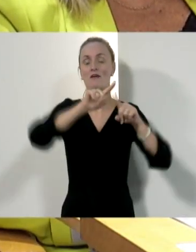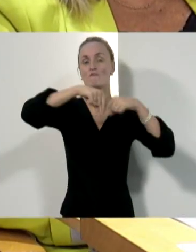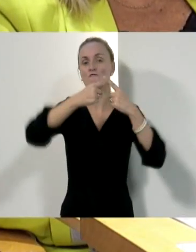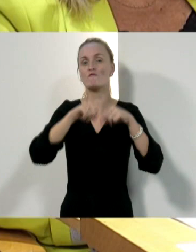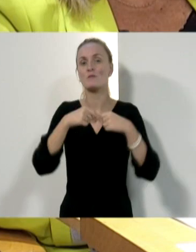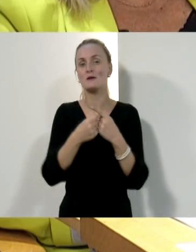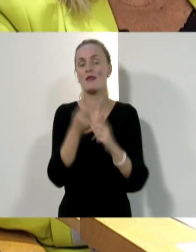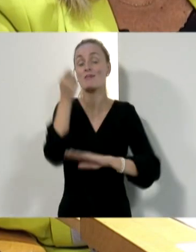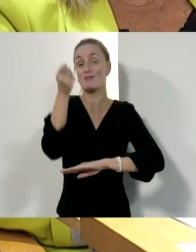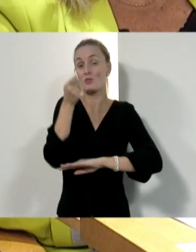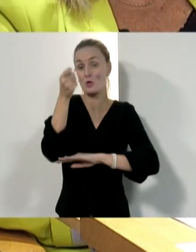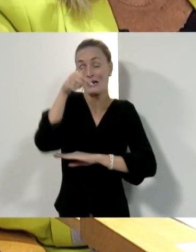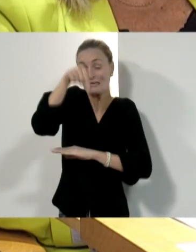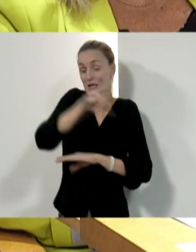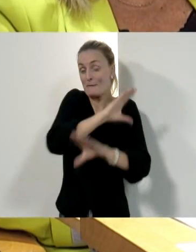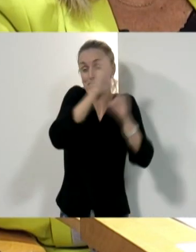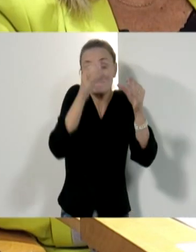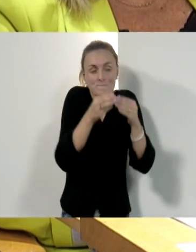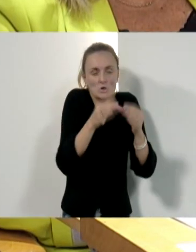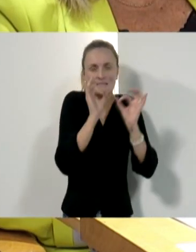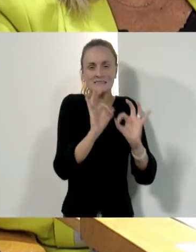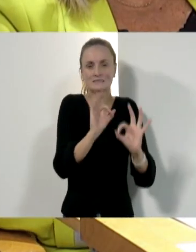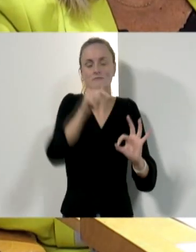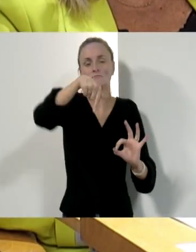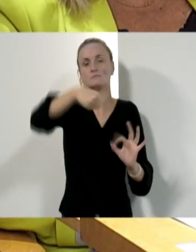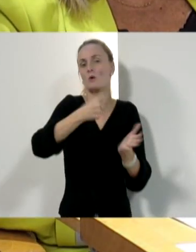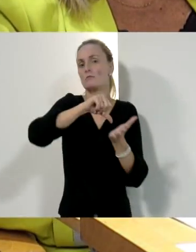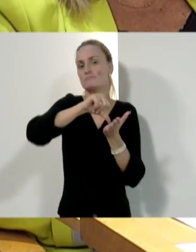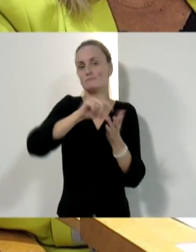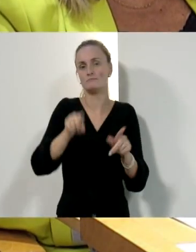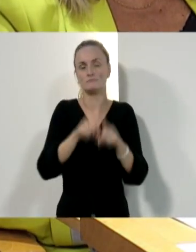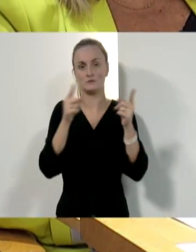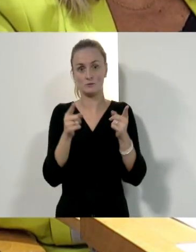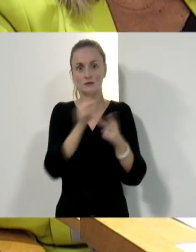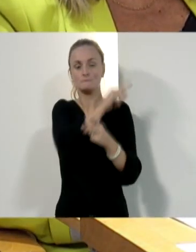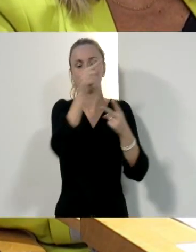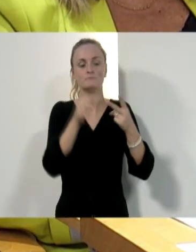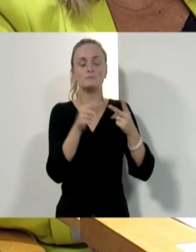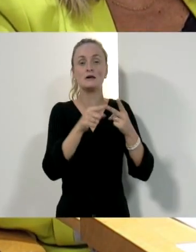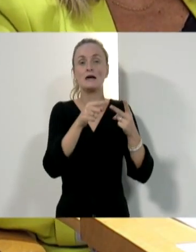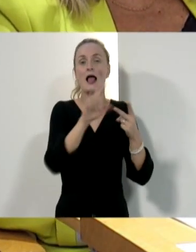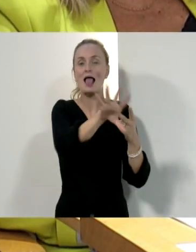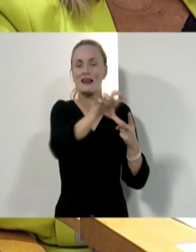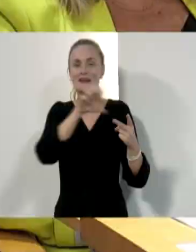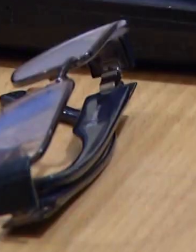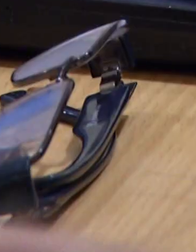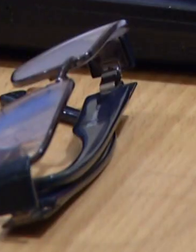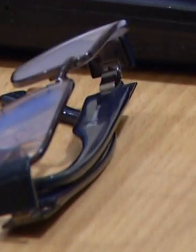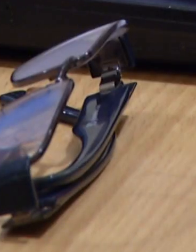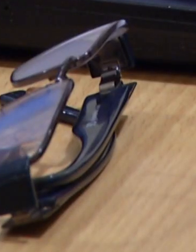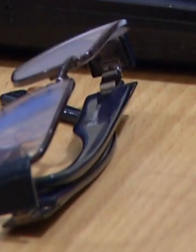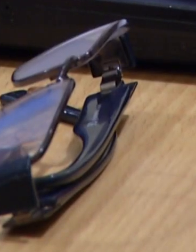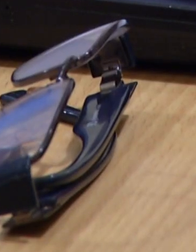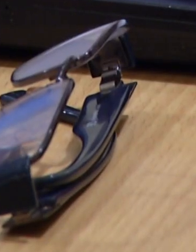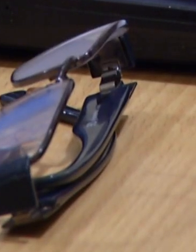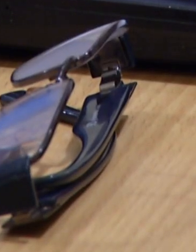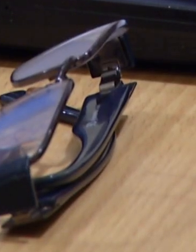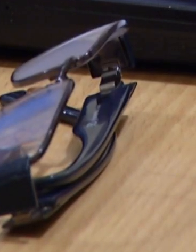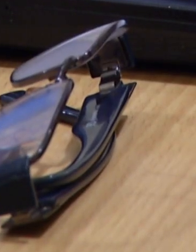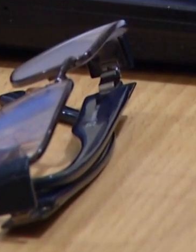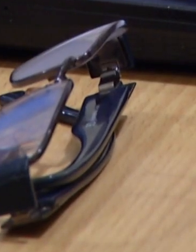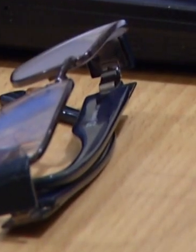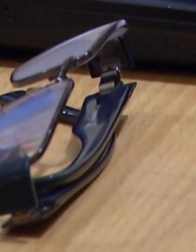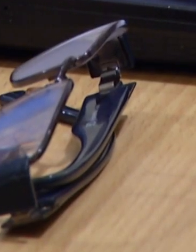el núcleo esencial de cualquier ciudad, como son también la atracción de empresas y de riqueza a nuestra ciudad, y también